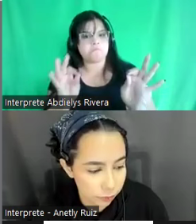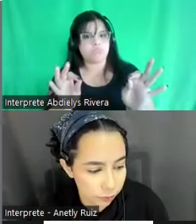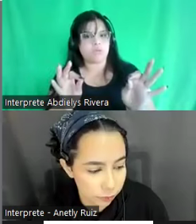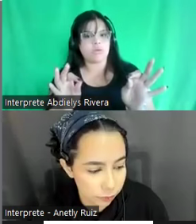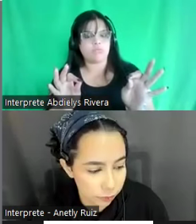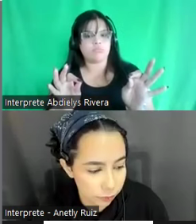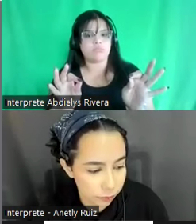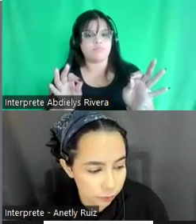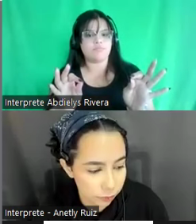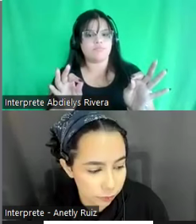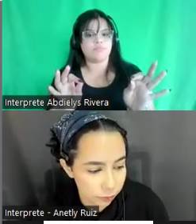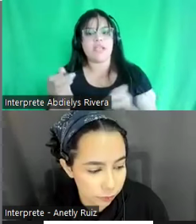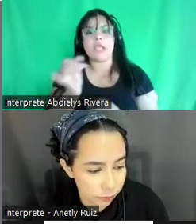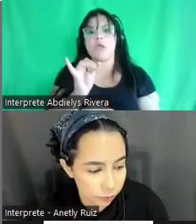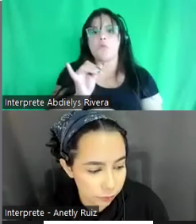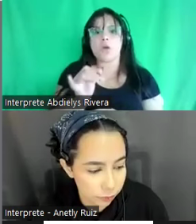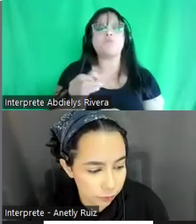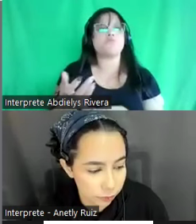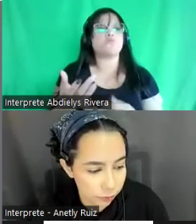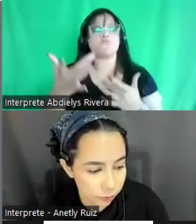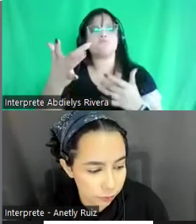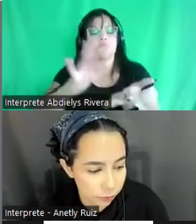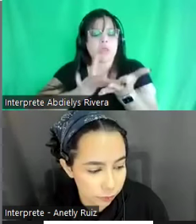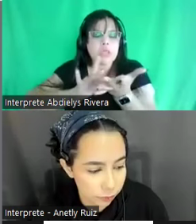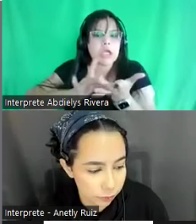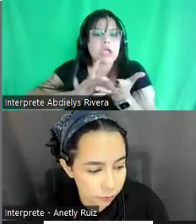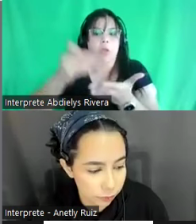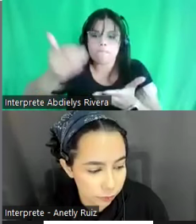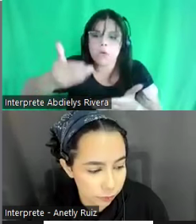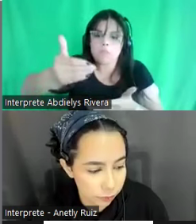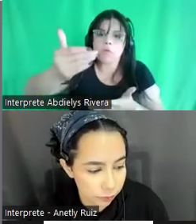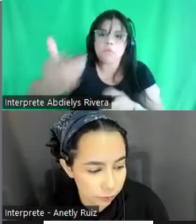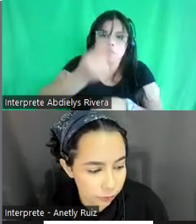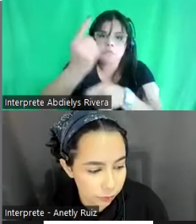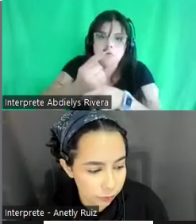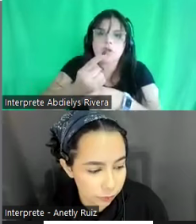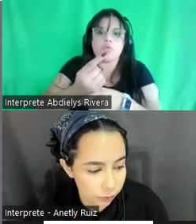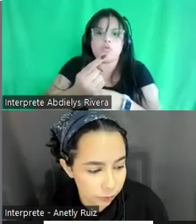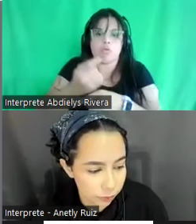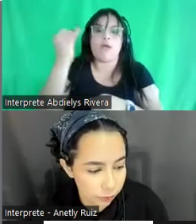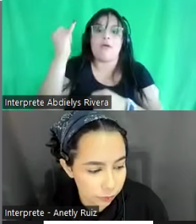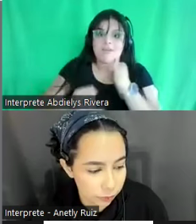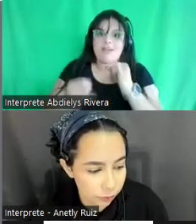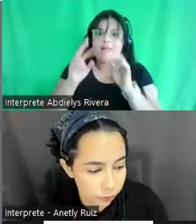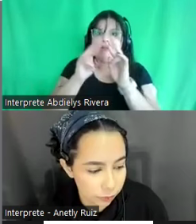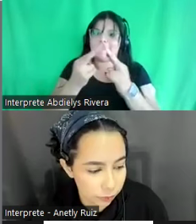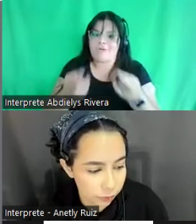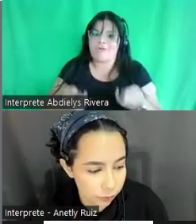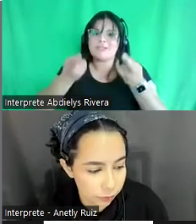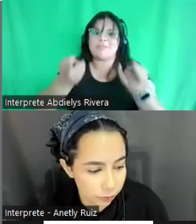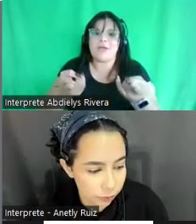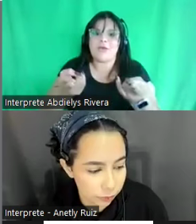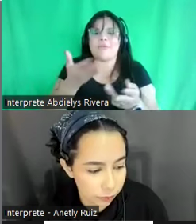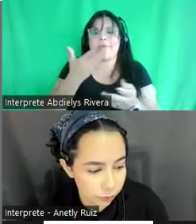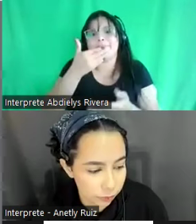paciente toma sus medicamentos a tiempo, los resultados al final pueden ser mejores. Y esto después es un poco de